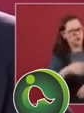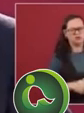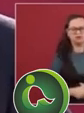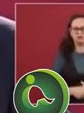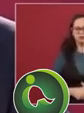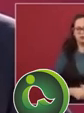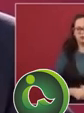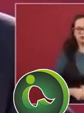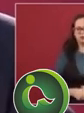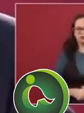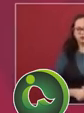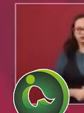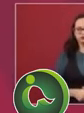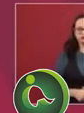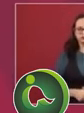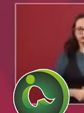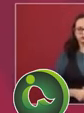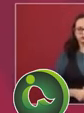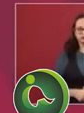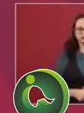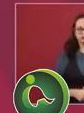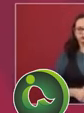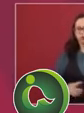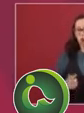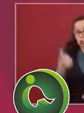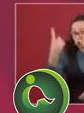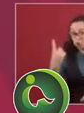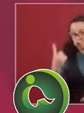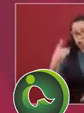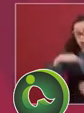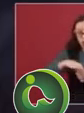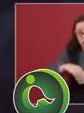pero no hubo un voto llegan como